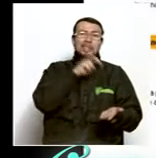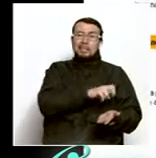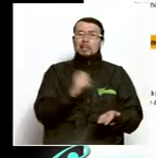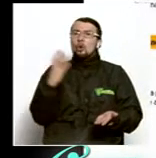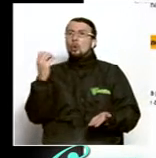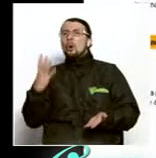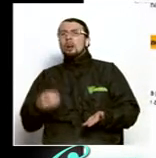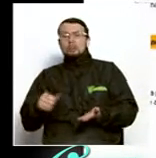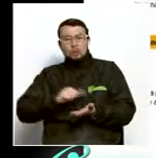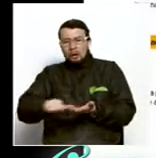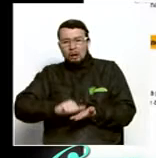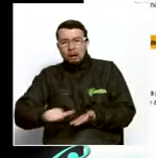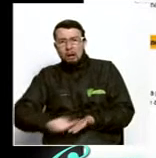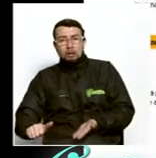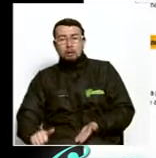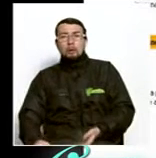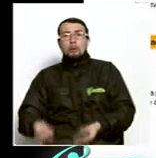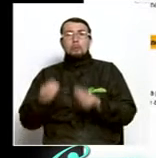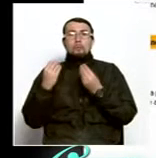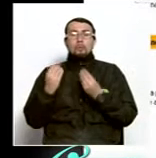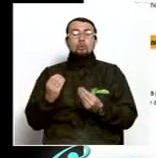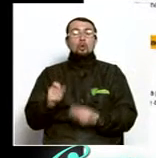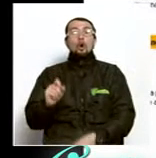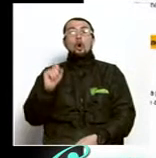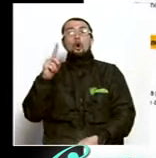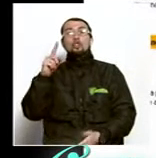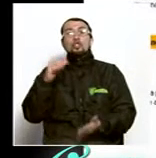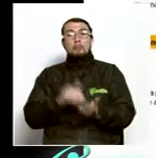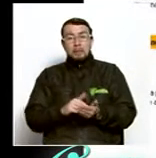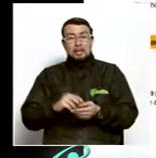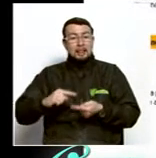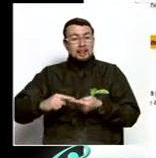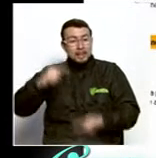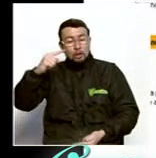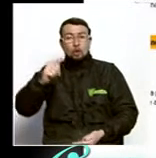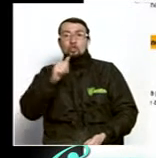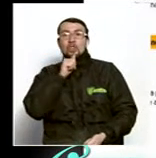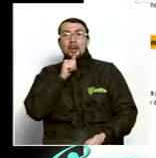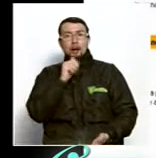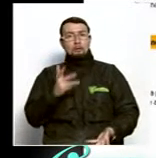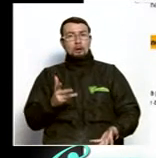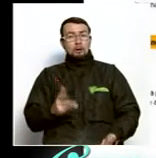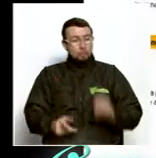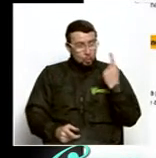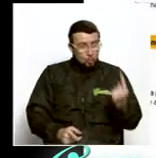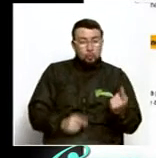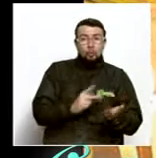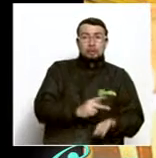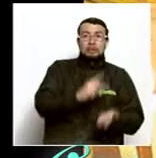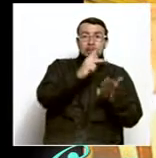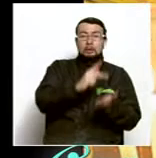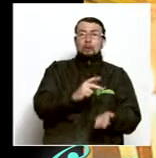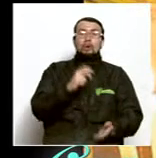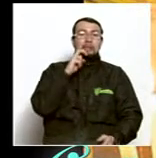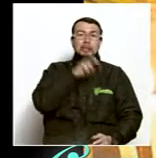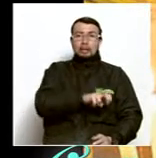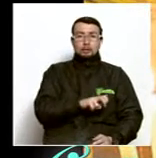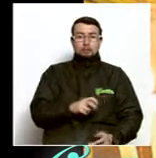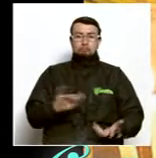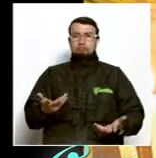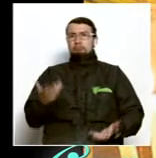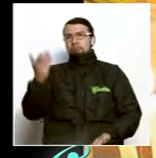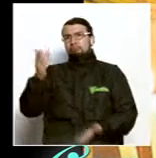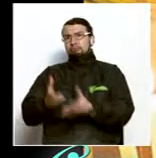una cantidad de litros, 11 mil litros de agua nada más para producir un kilo de carne, ¿no?